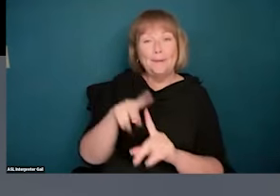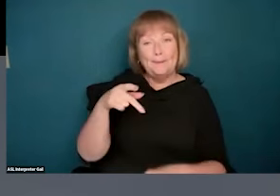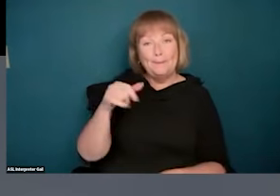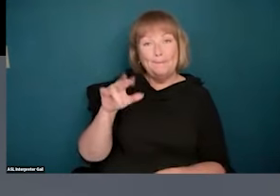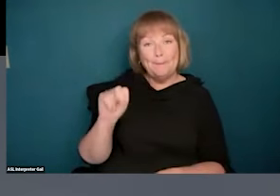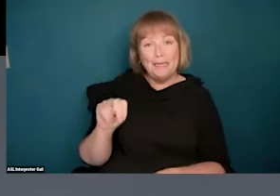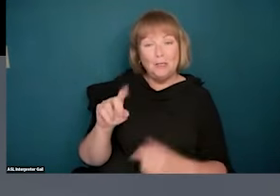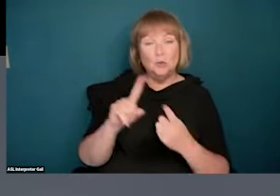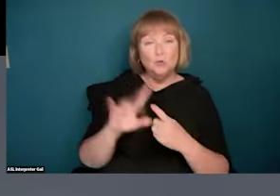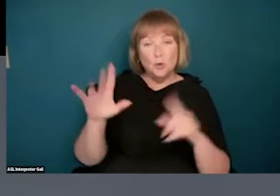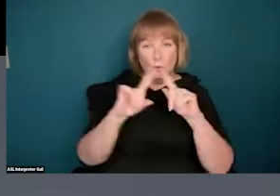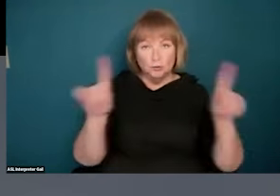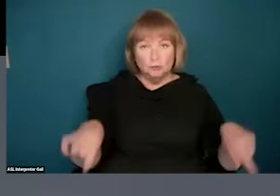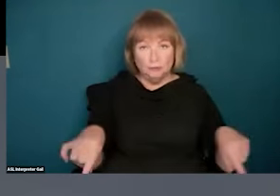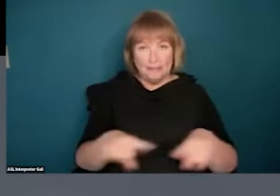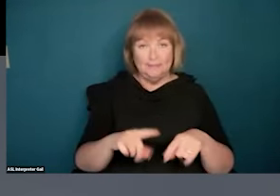un lenguaje de